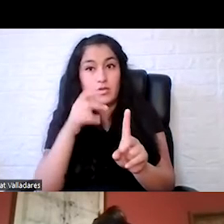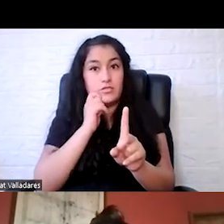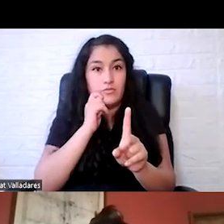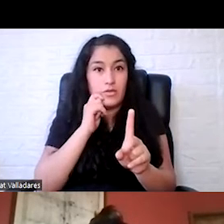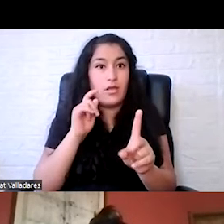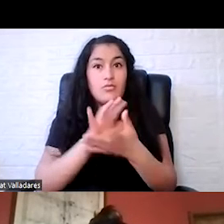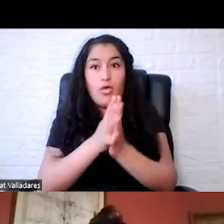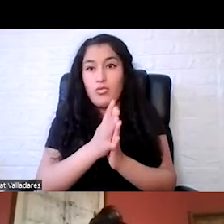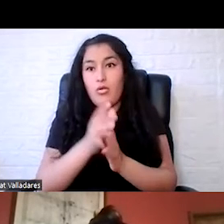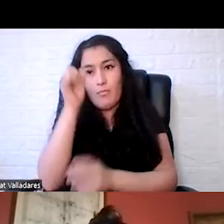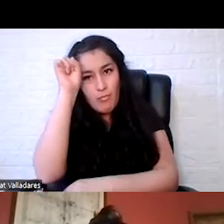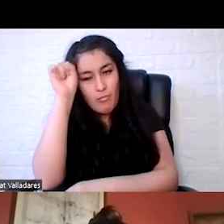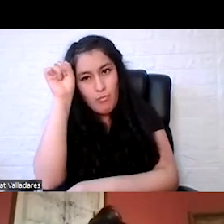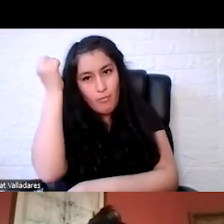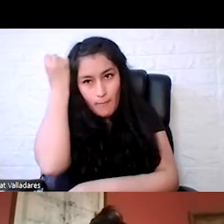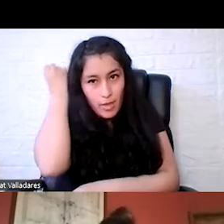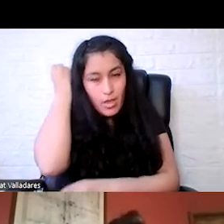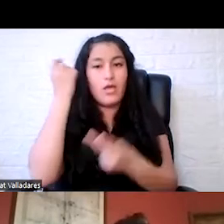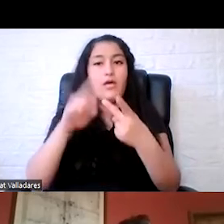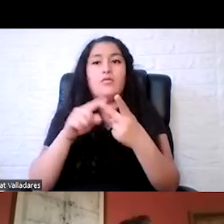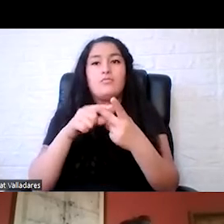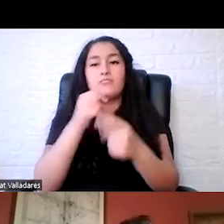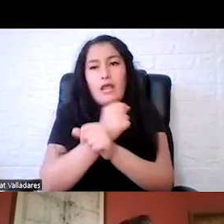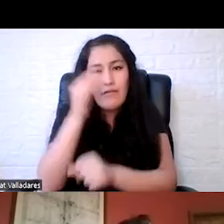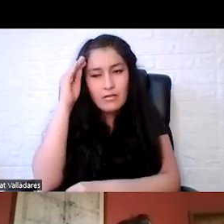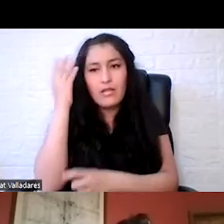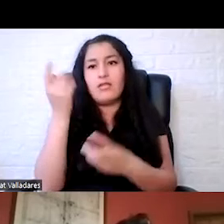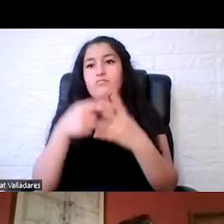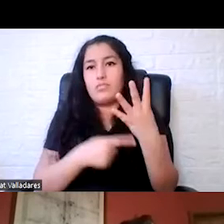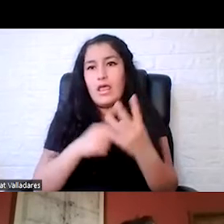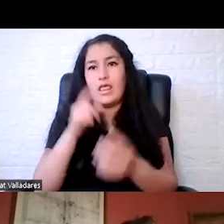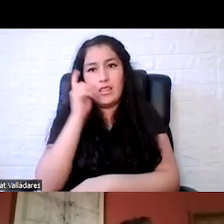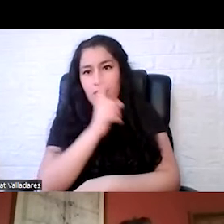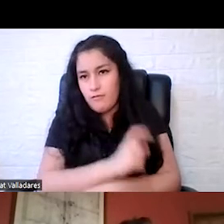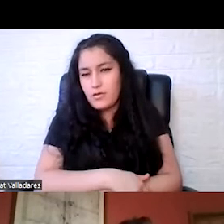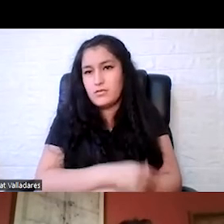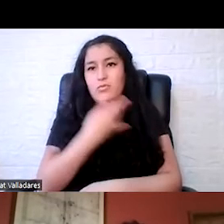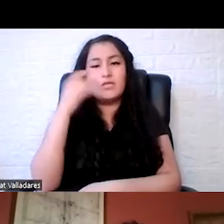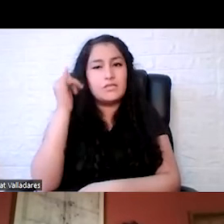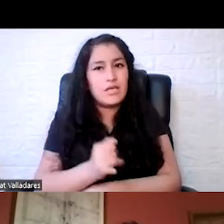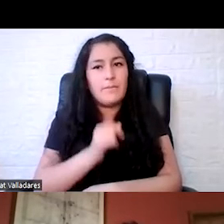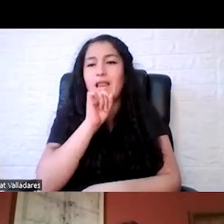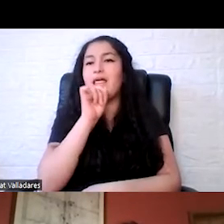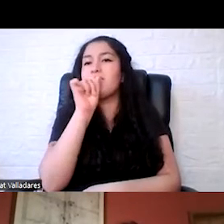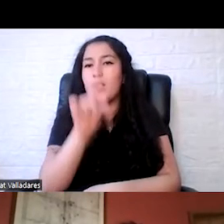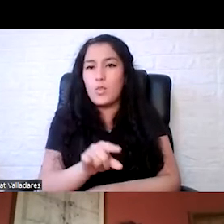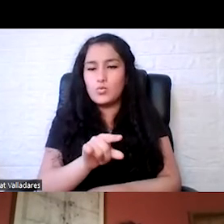incluyendo bomberos, es muy difícil. En las denuncias, además, siempre se pone en